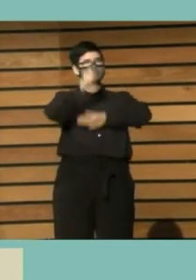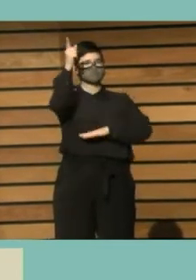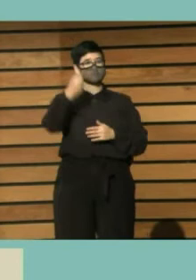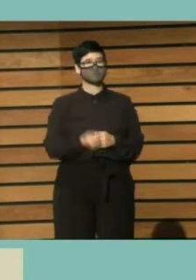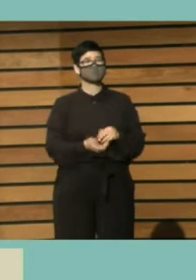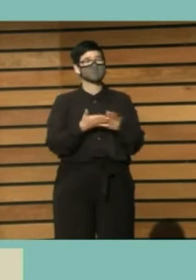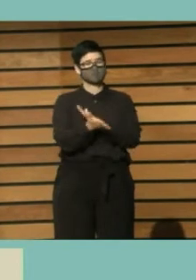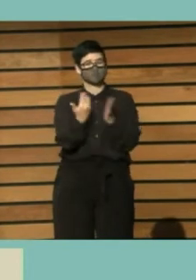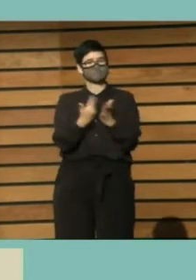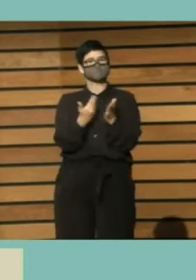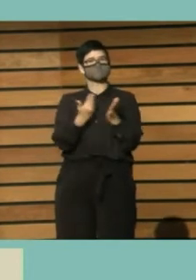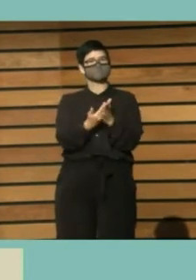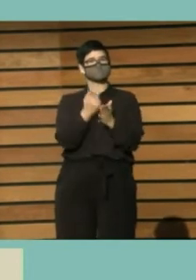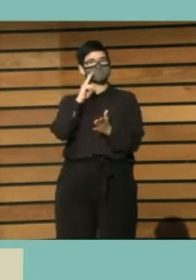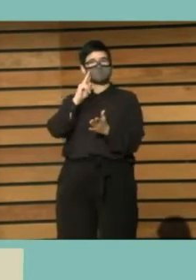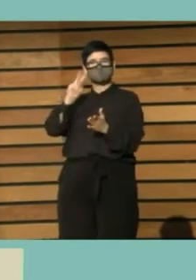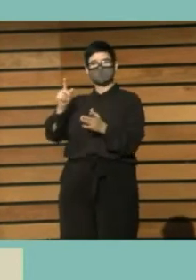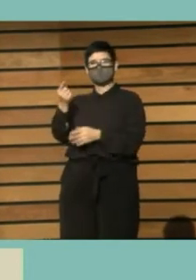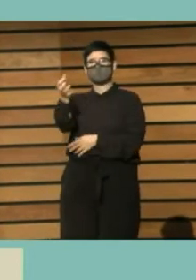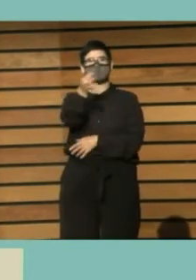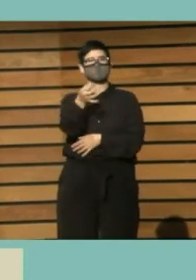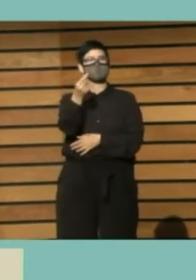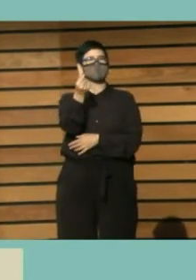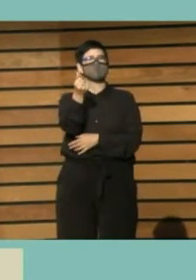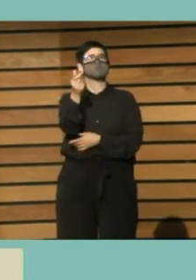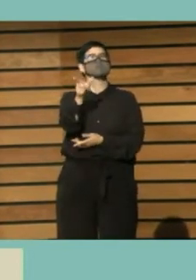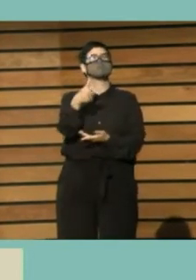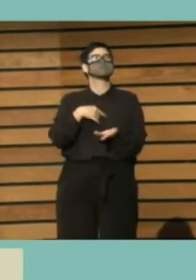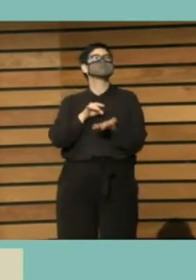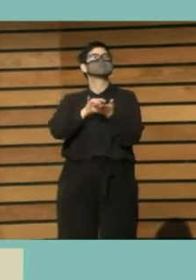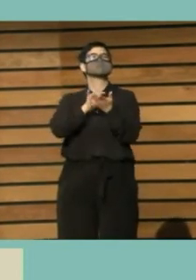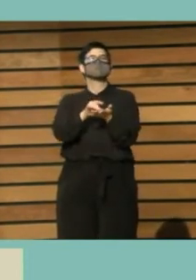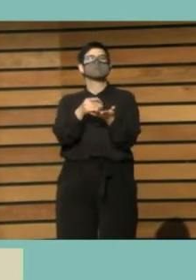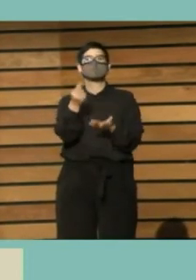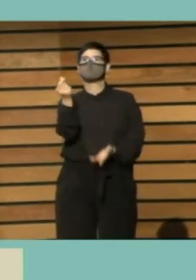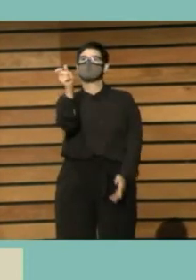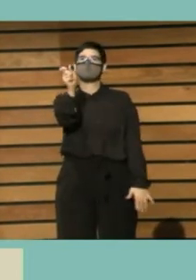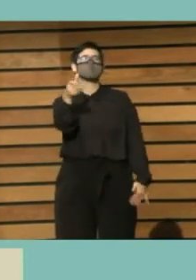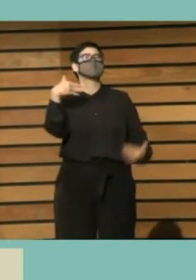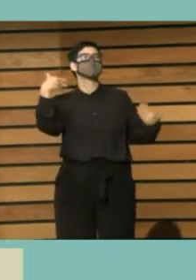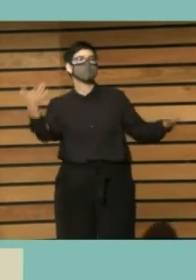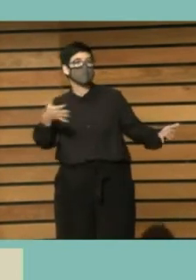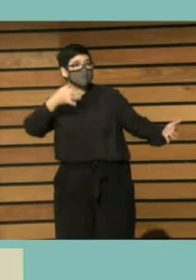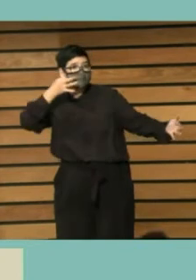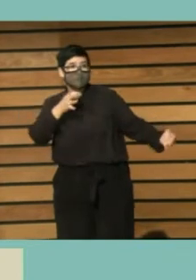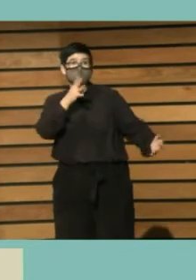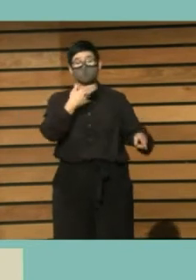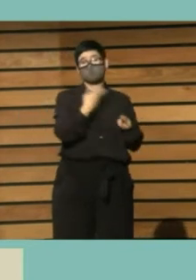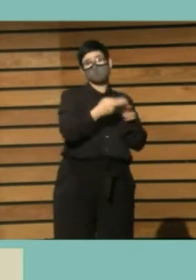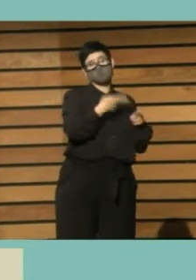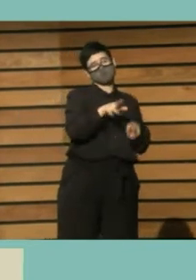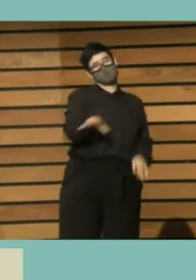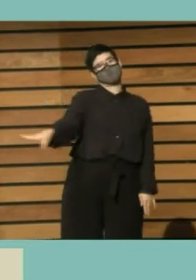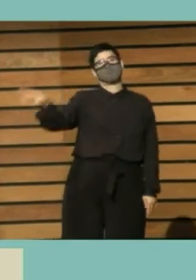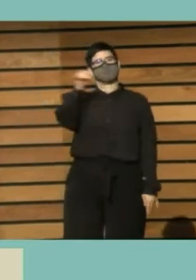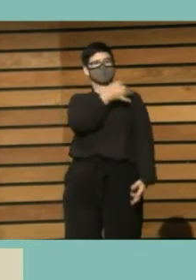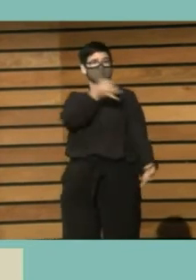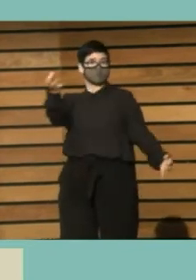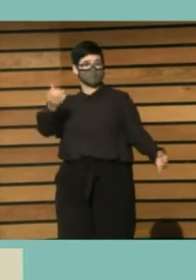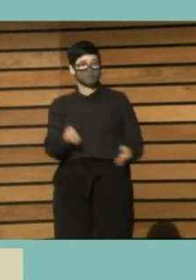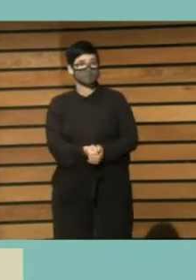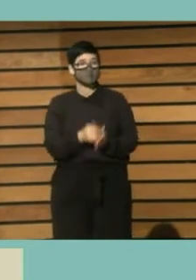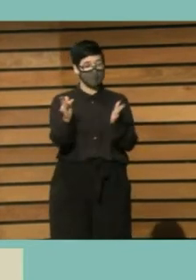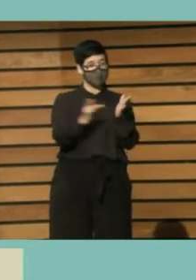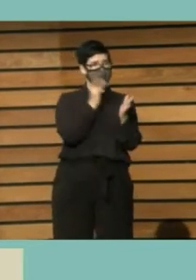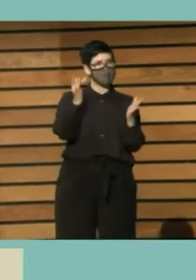en moneda aquello que cuesta un servicio, porque es el lenguaje que los políticos entienden. Y la agenda, su lema, nos dice